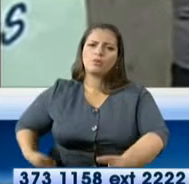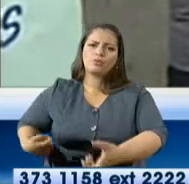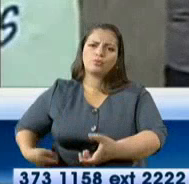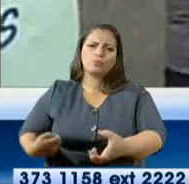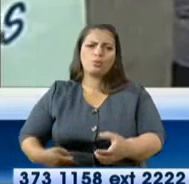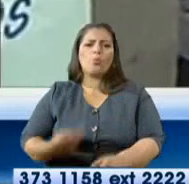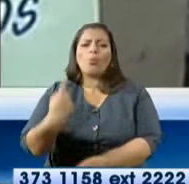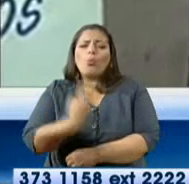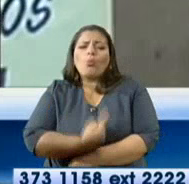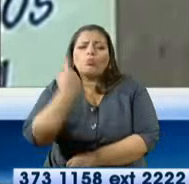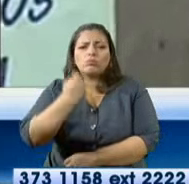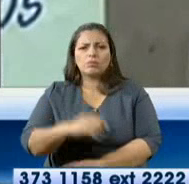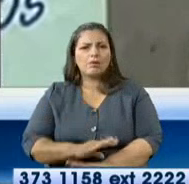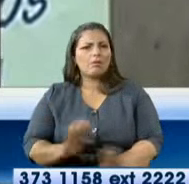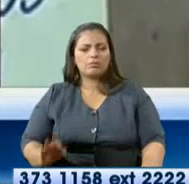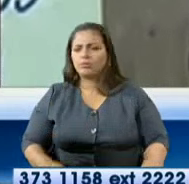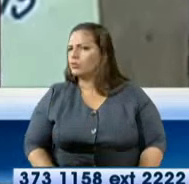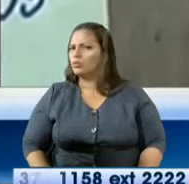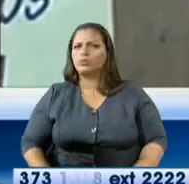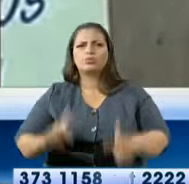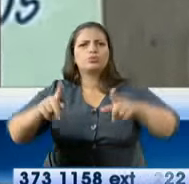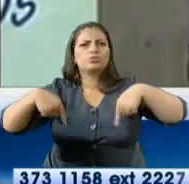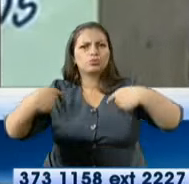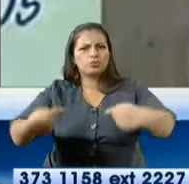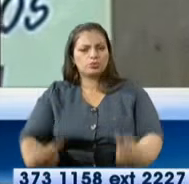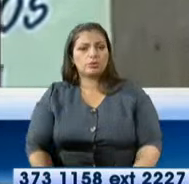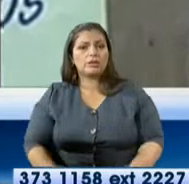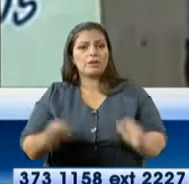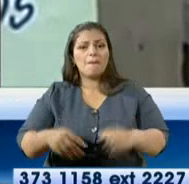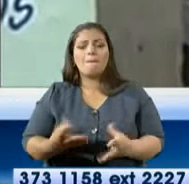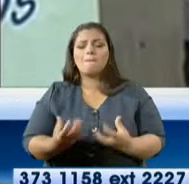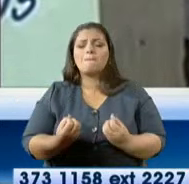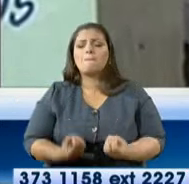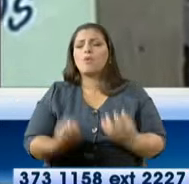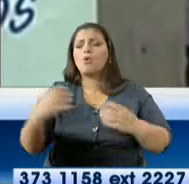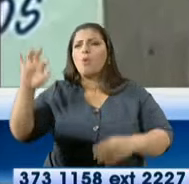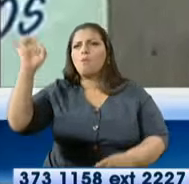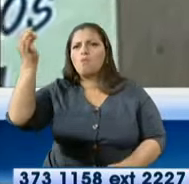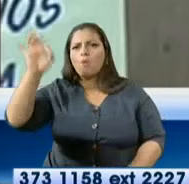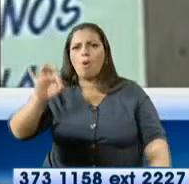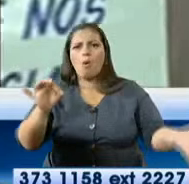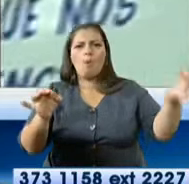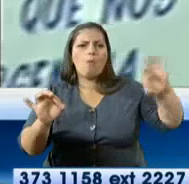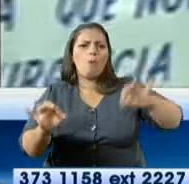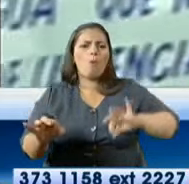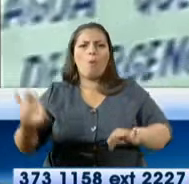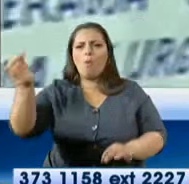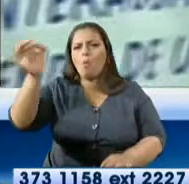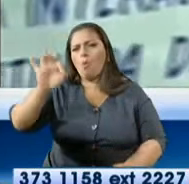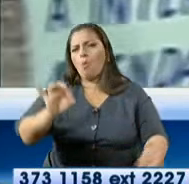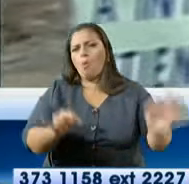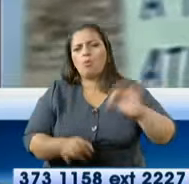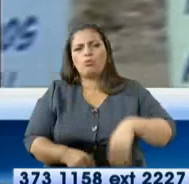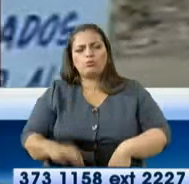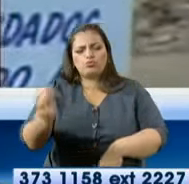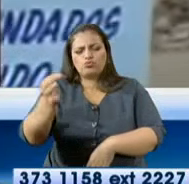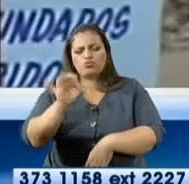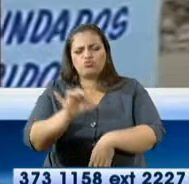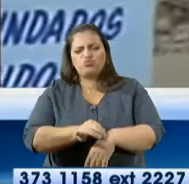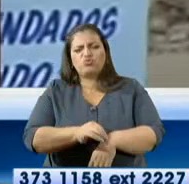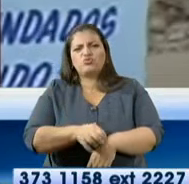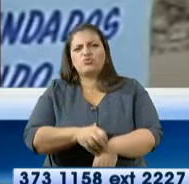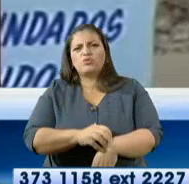seguido hasta que esas plagas de mosquitos se vayan. Las moscas no se puede uno comer, será por esta pestilencia que hay. Ya,